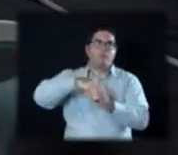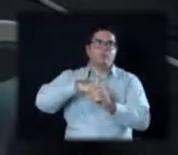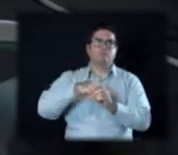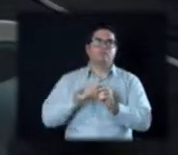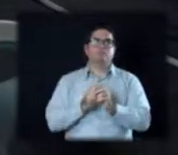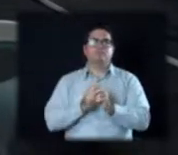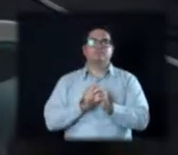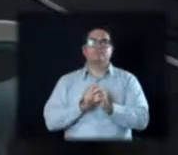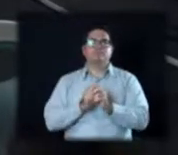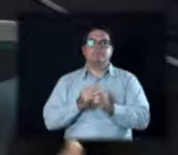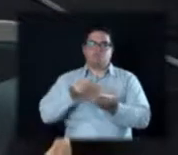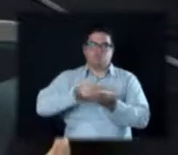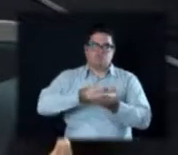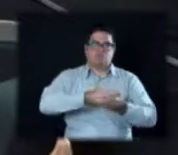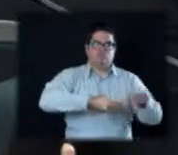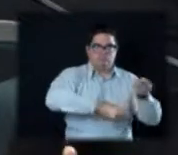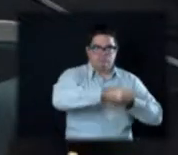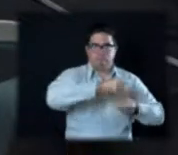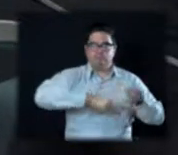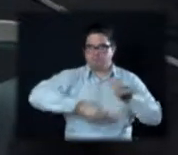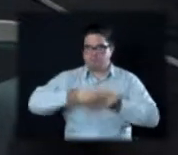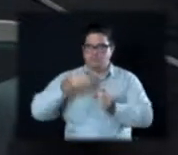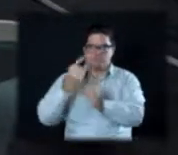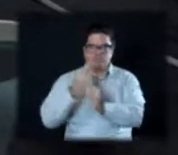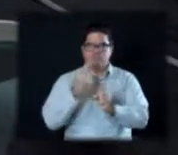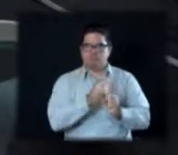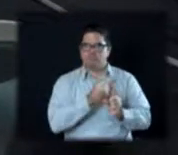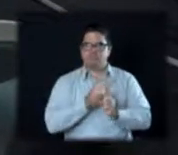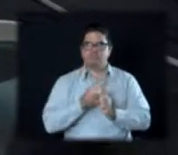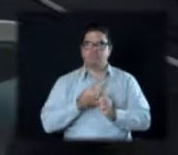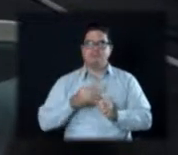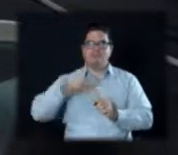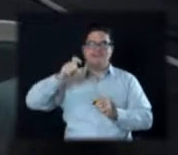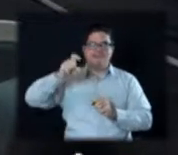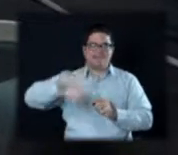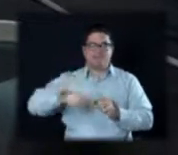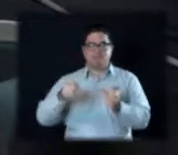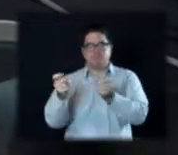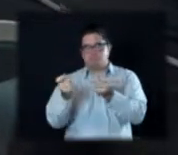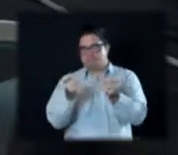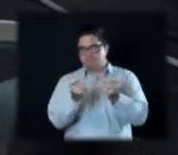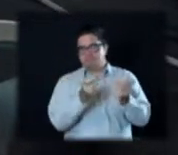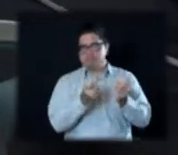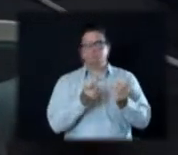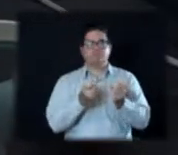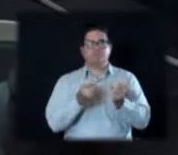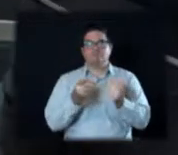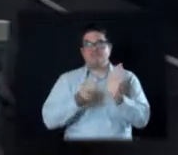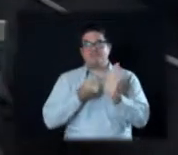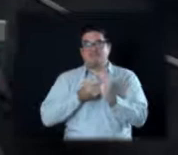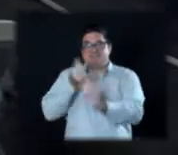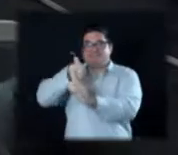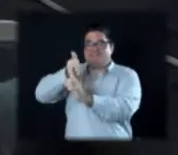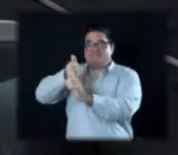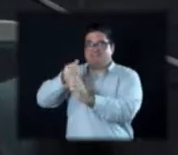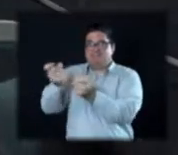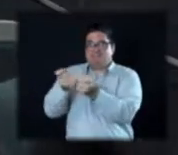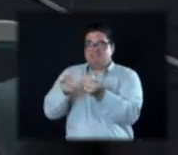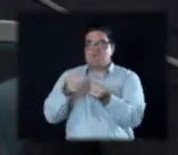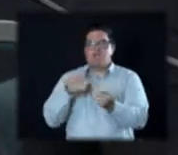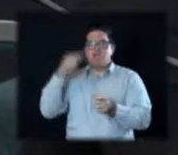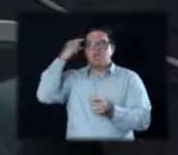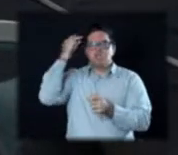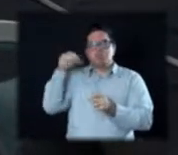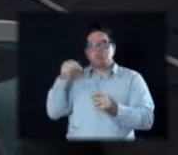esa función y que hacen que esa función no sea efectiva. Así que se tiene que manejar a veces manualmente